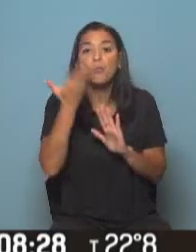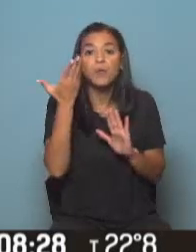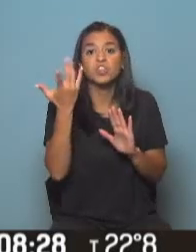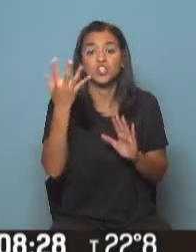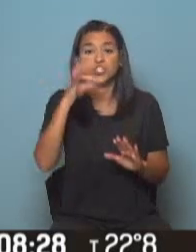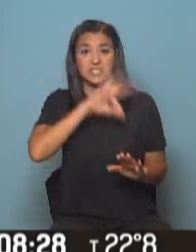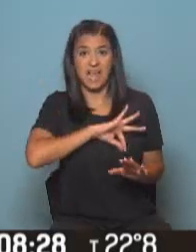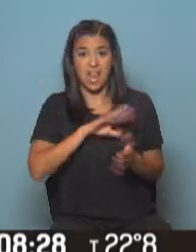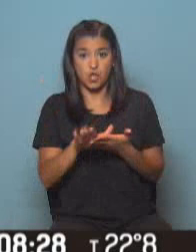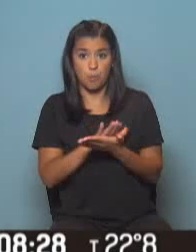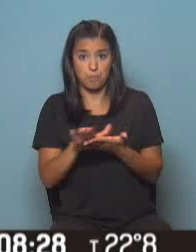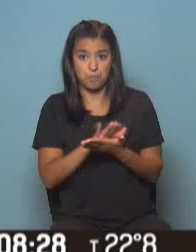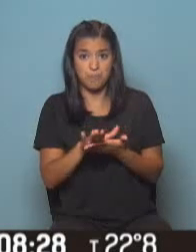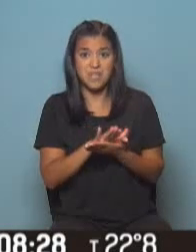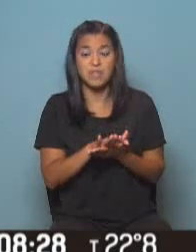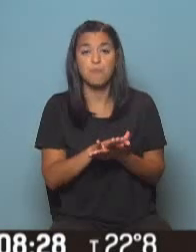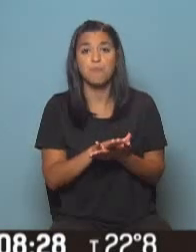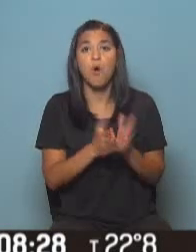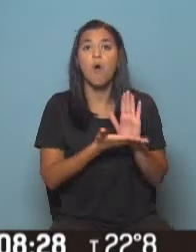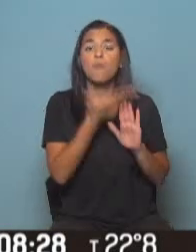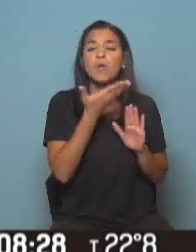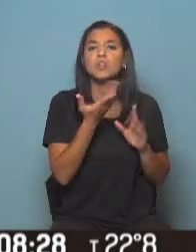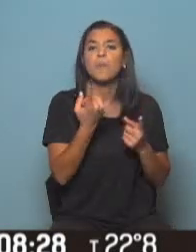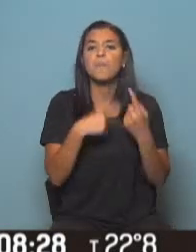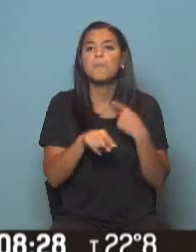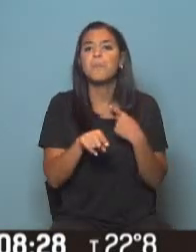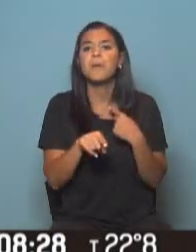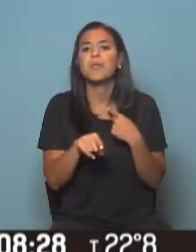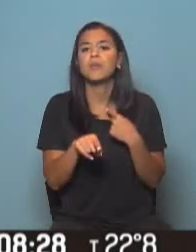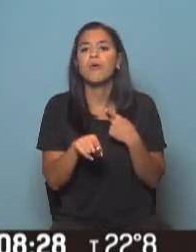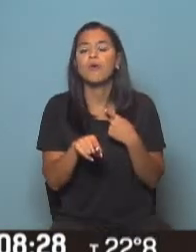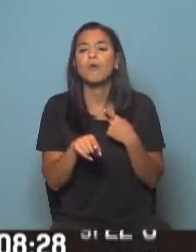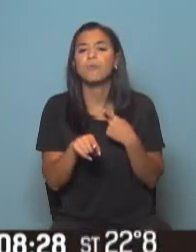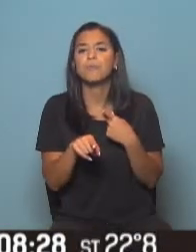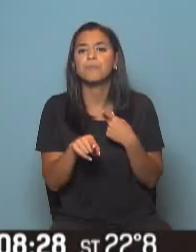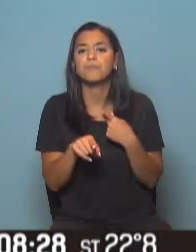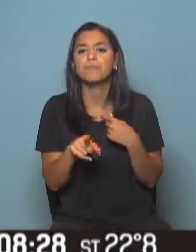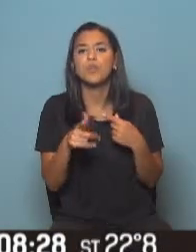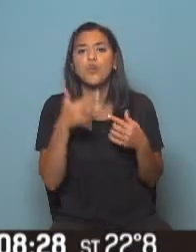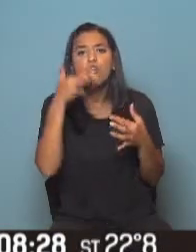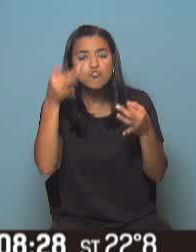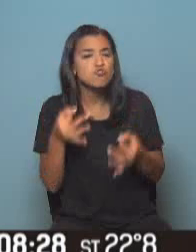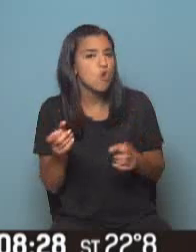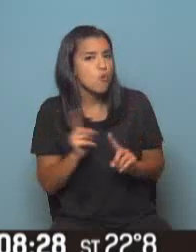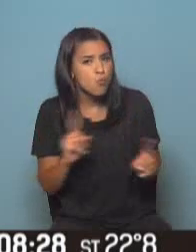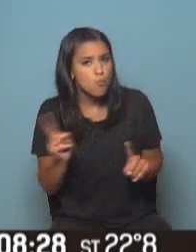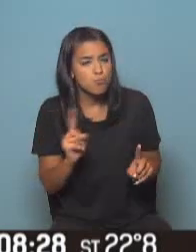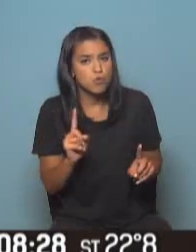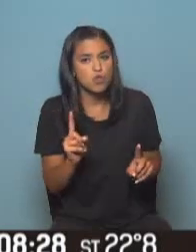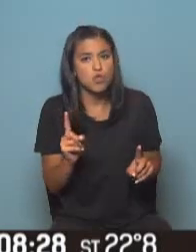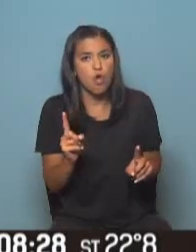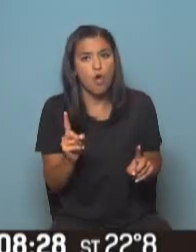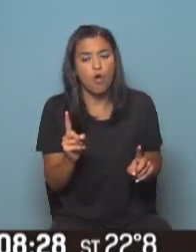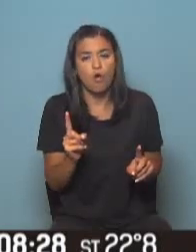salario básico en el sueldo mínimo pero eh que no tal vez este cumplió las expectativas que se